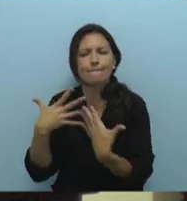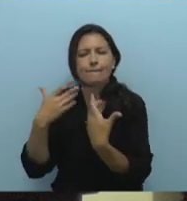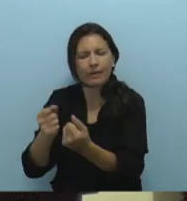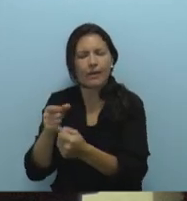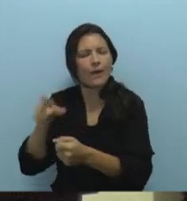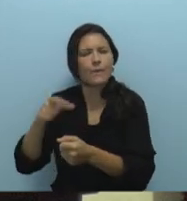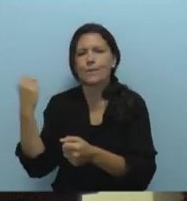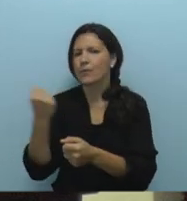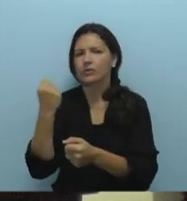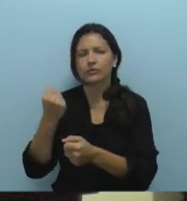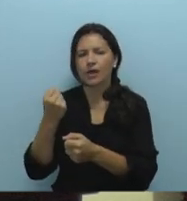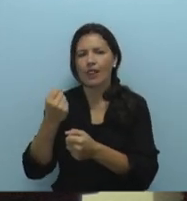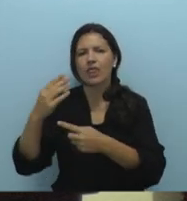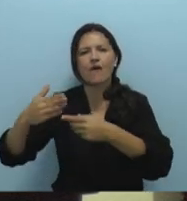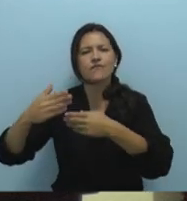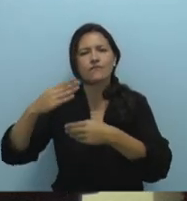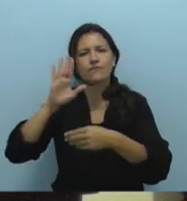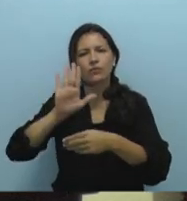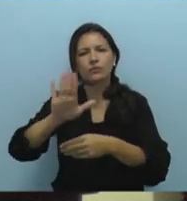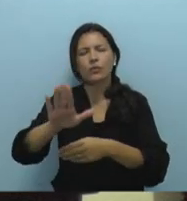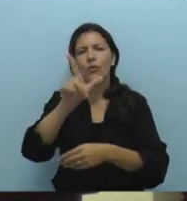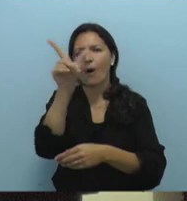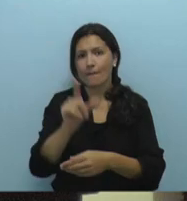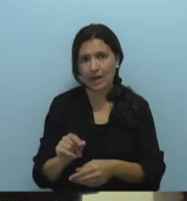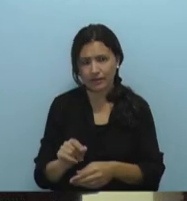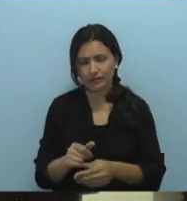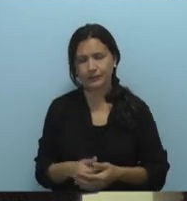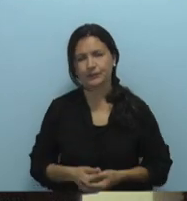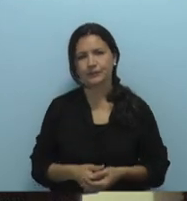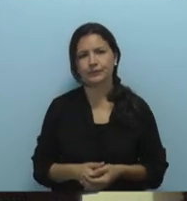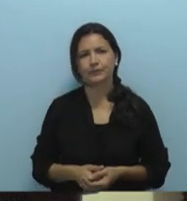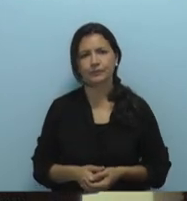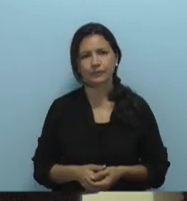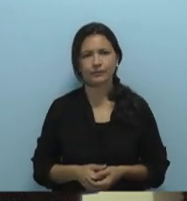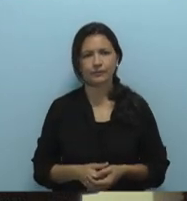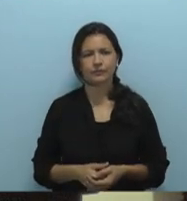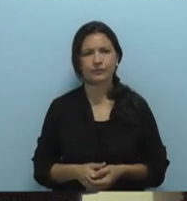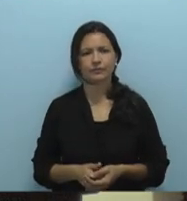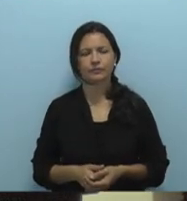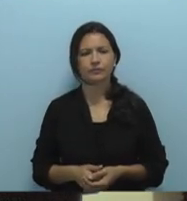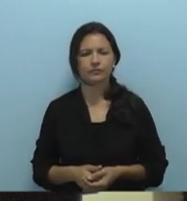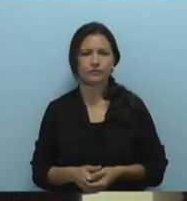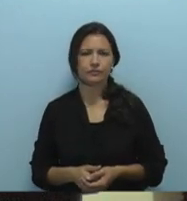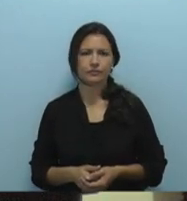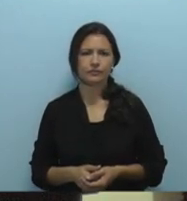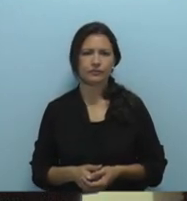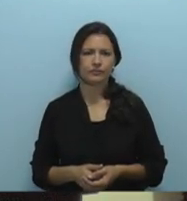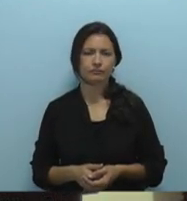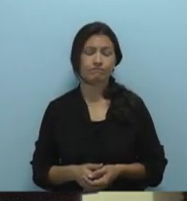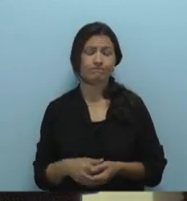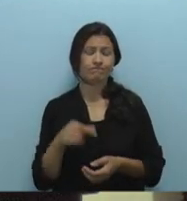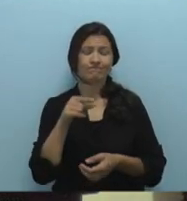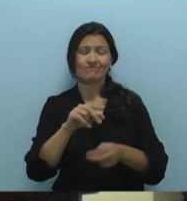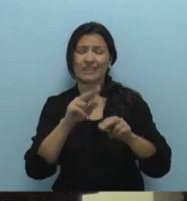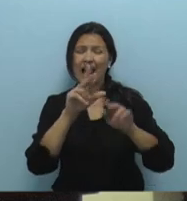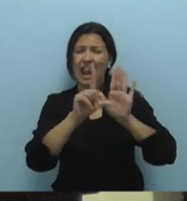salidas más importantes de nuestro país. Hay datos muy objetivos, o sea, es tan falaz el veto que solo